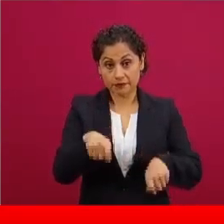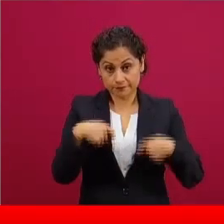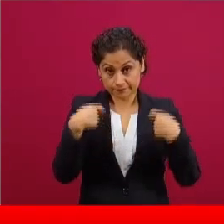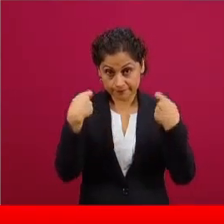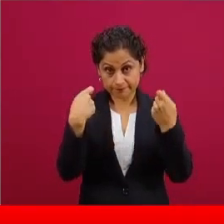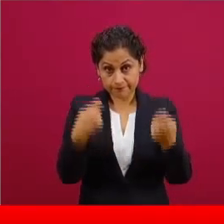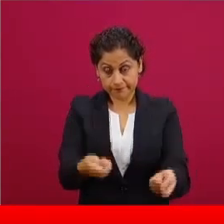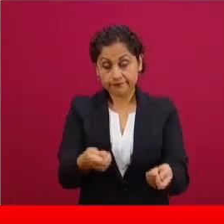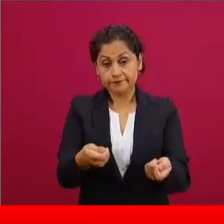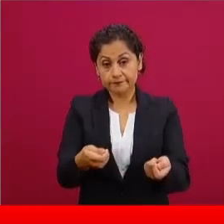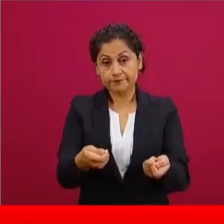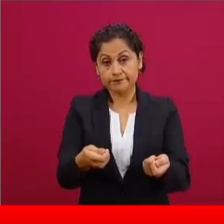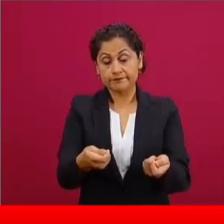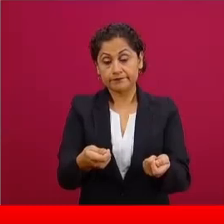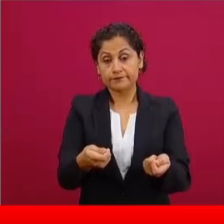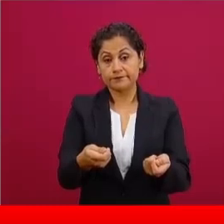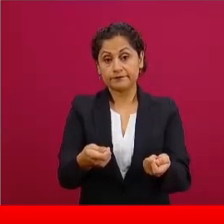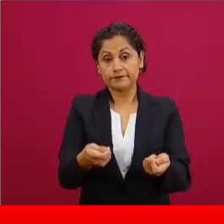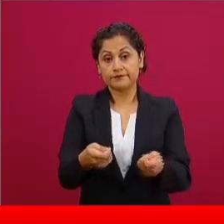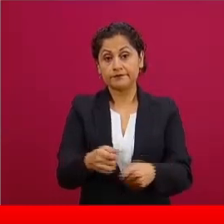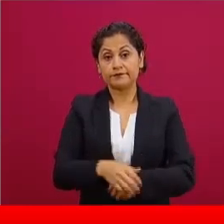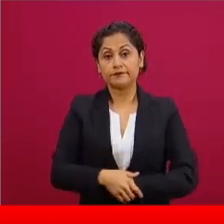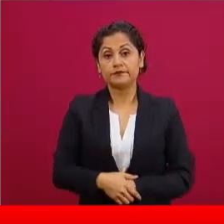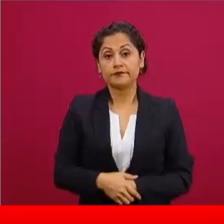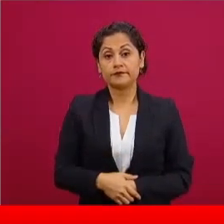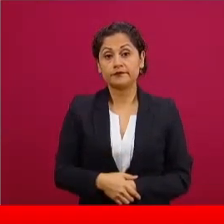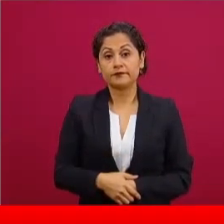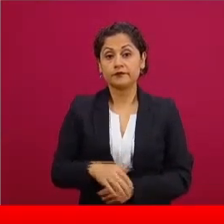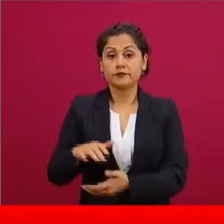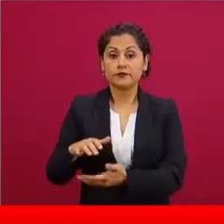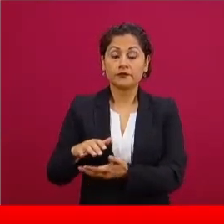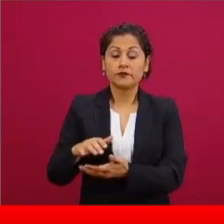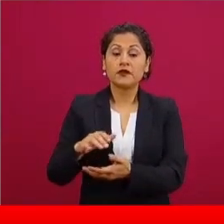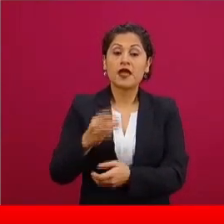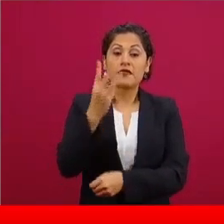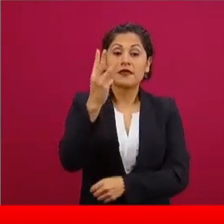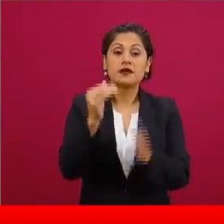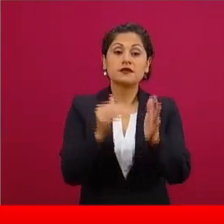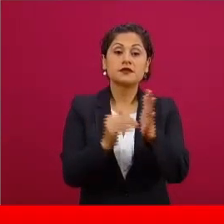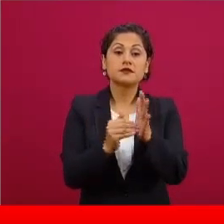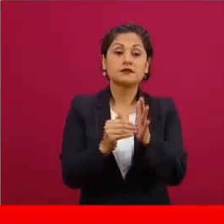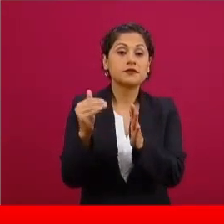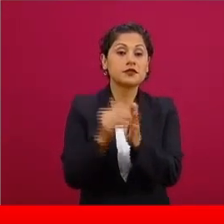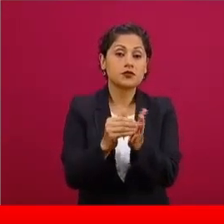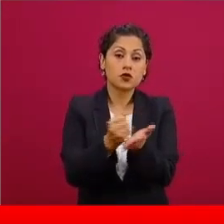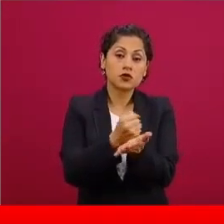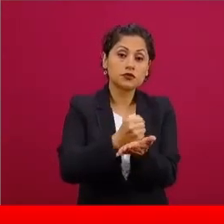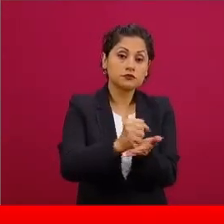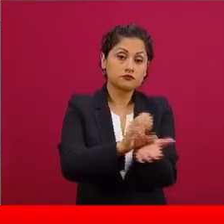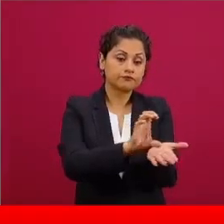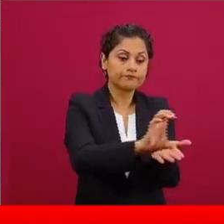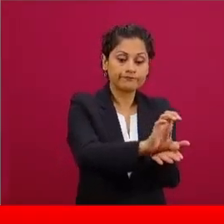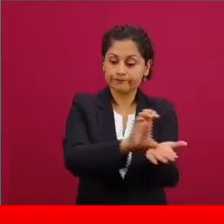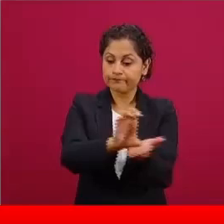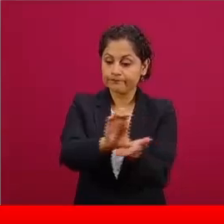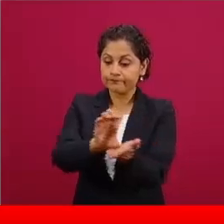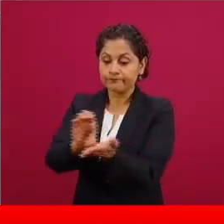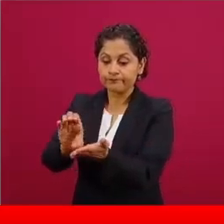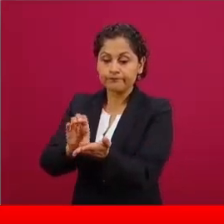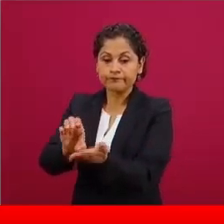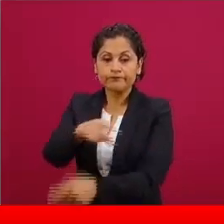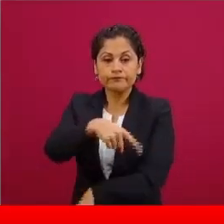tenéis millones de créditos dirigidos a la